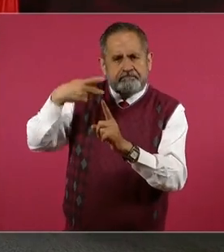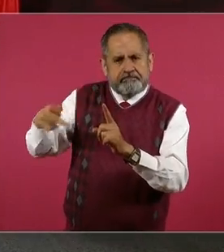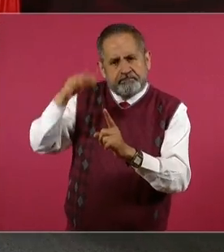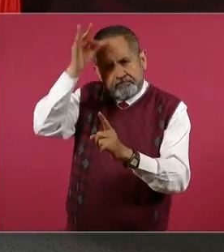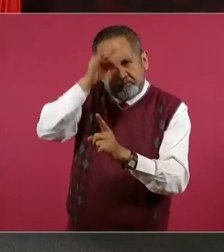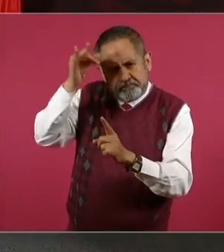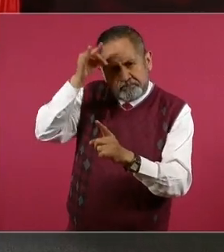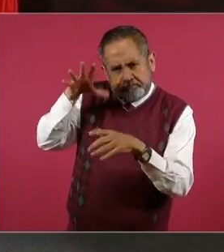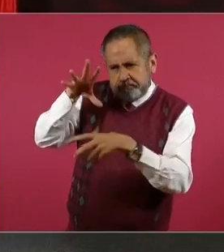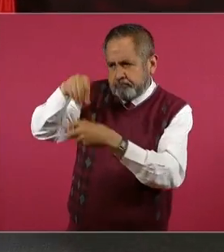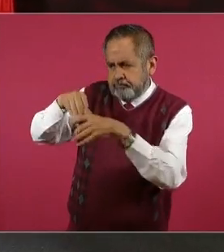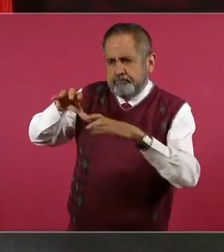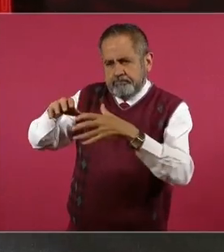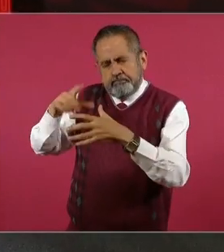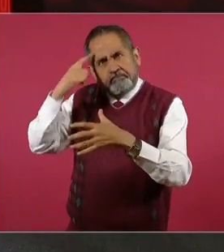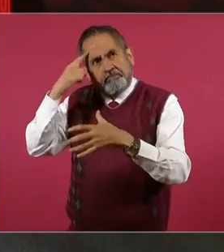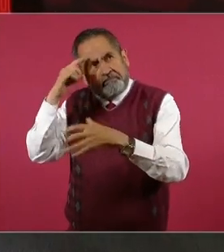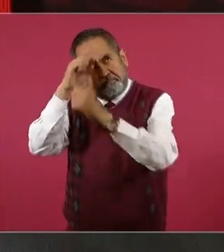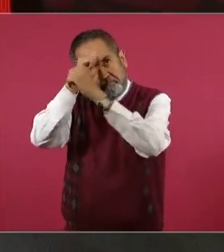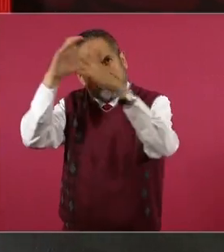pensamiento